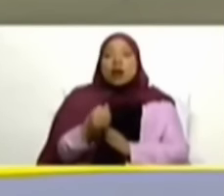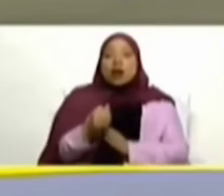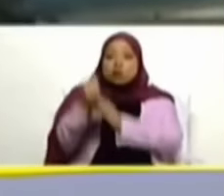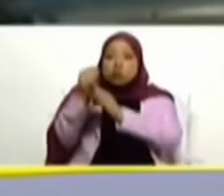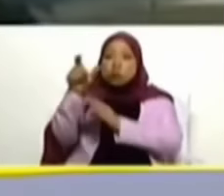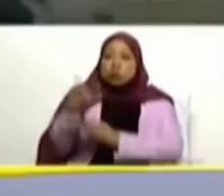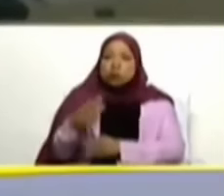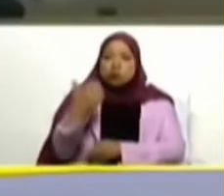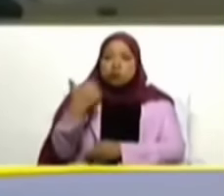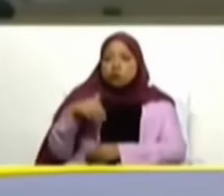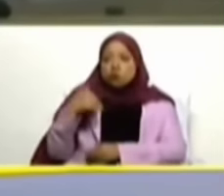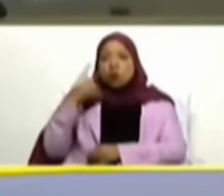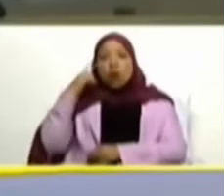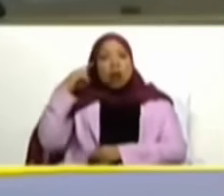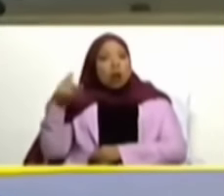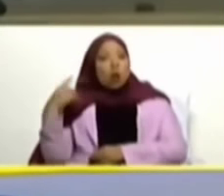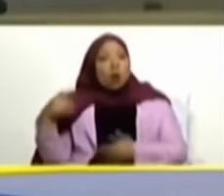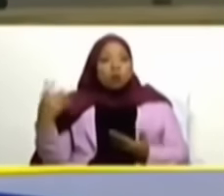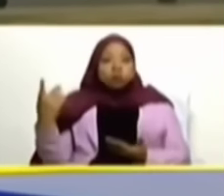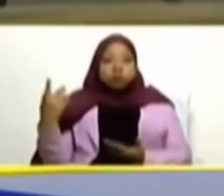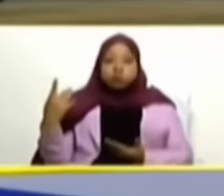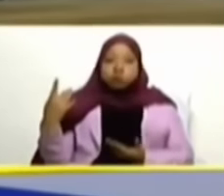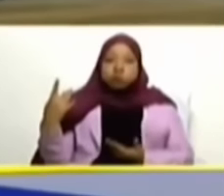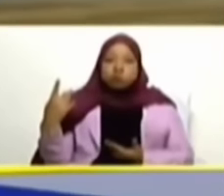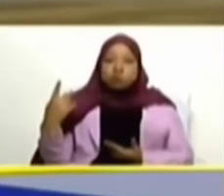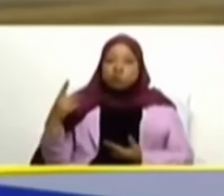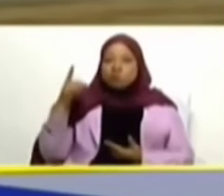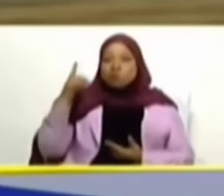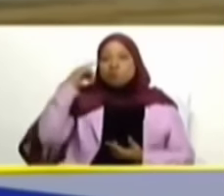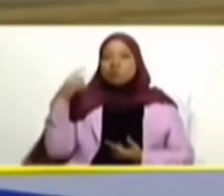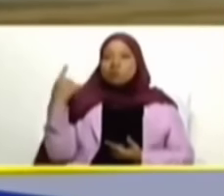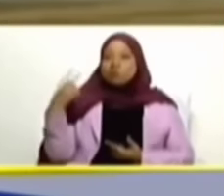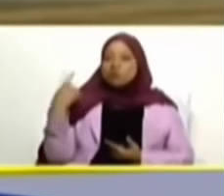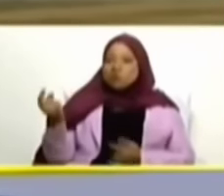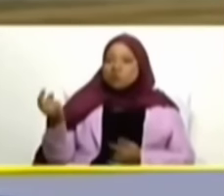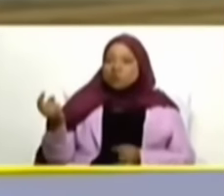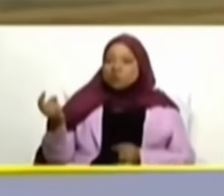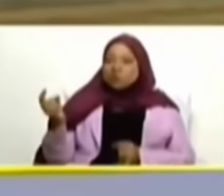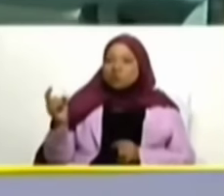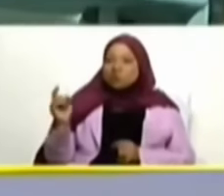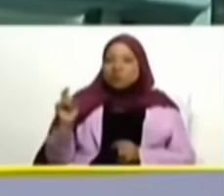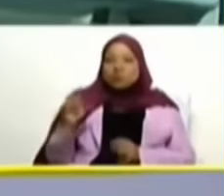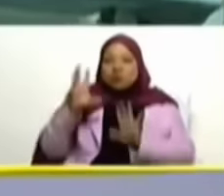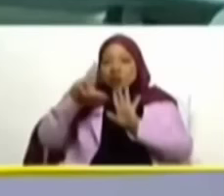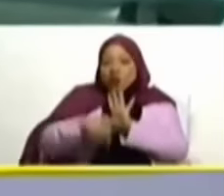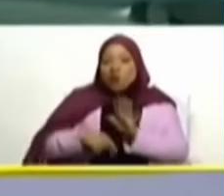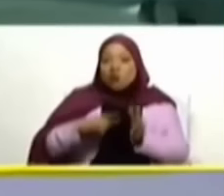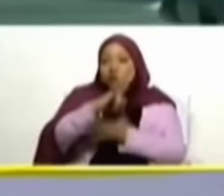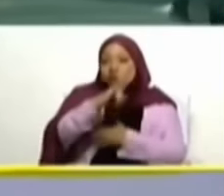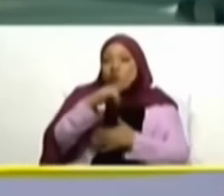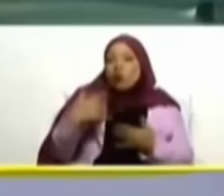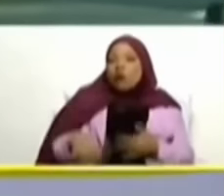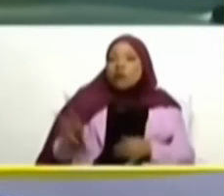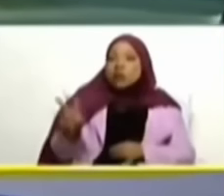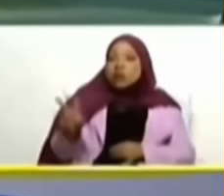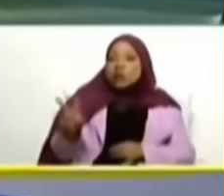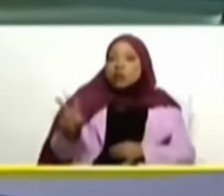hombro es loco o es loco o las dos cosas a la vez Ah pero le robó a Venezuela un avión